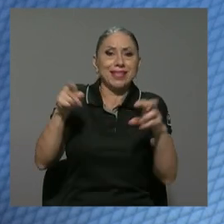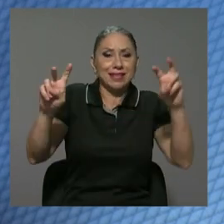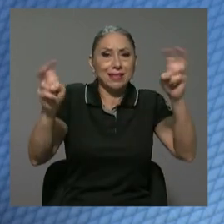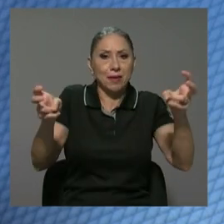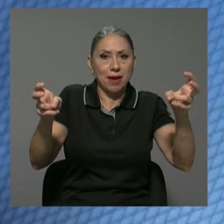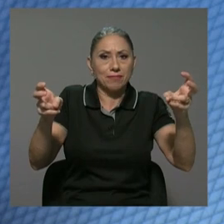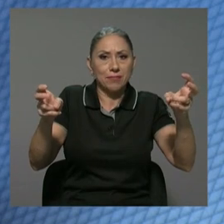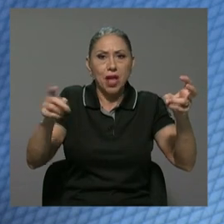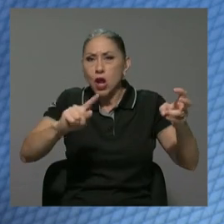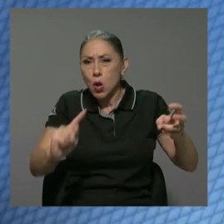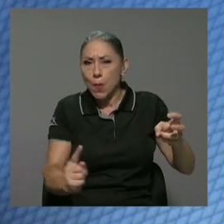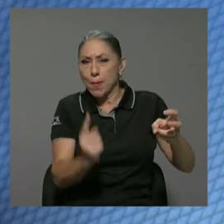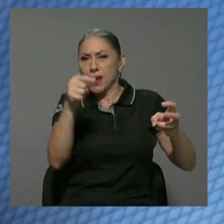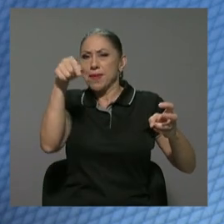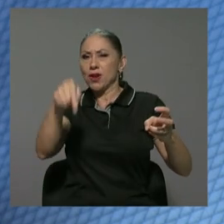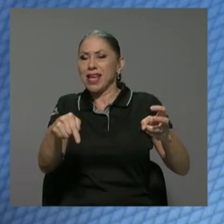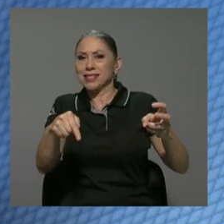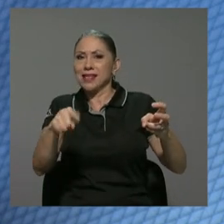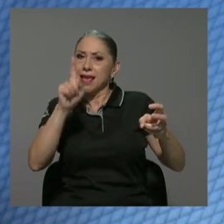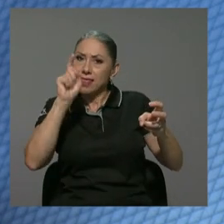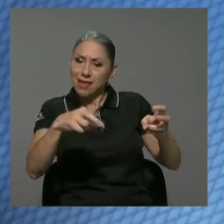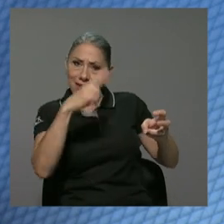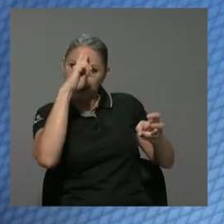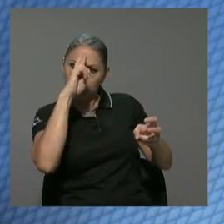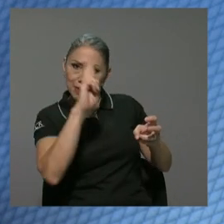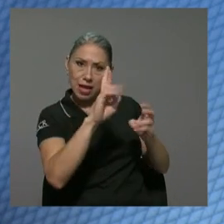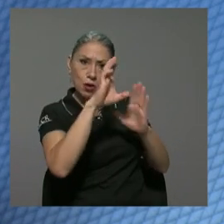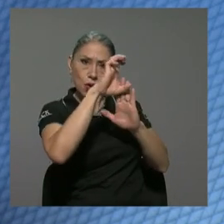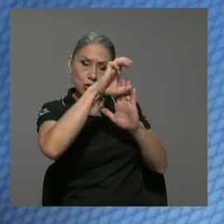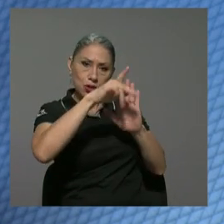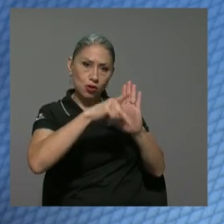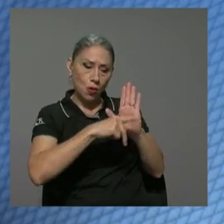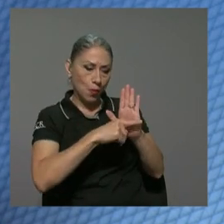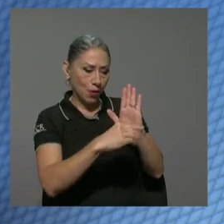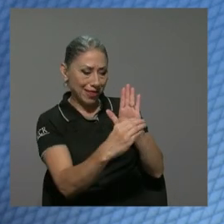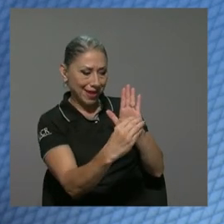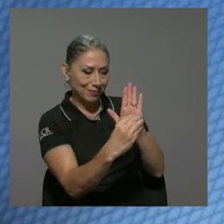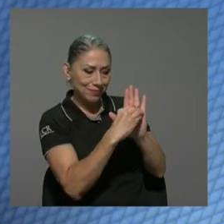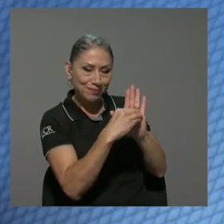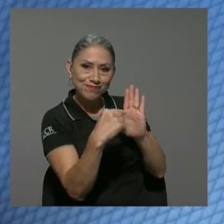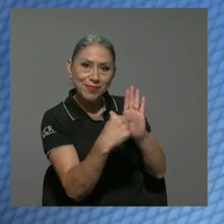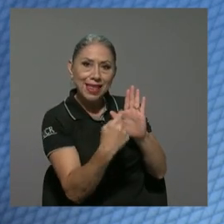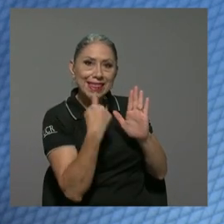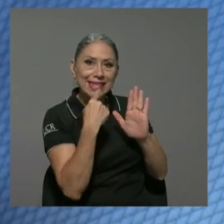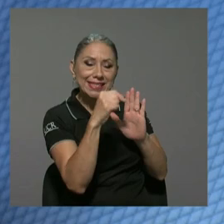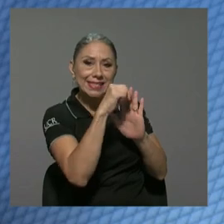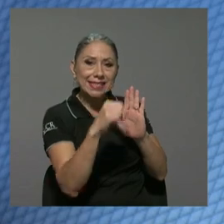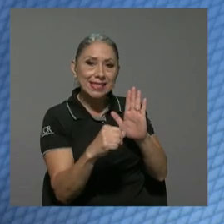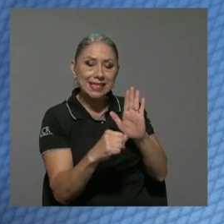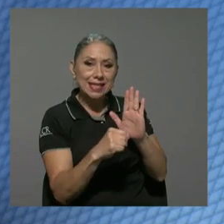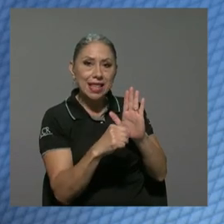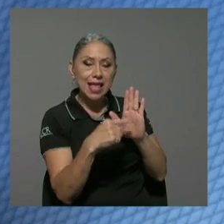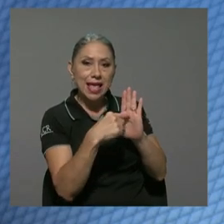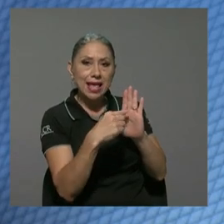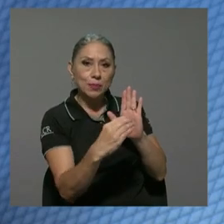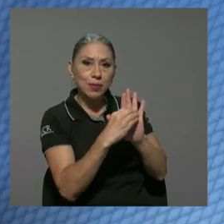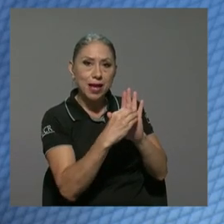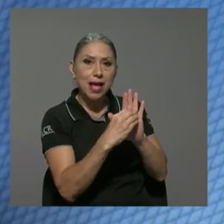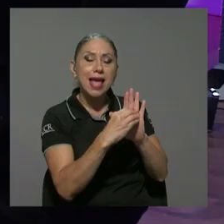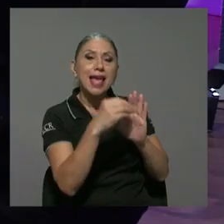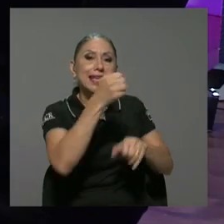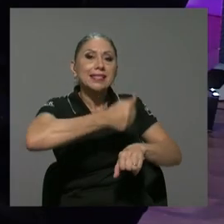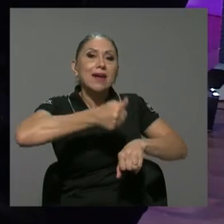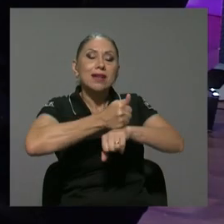que tenemos que hacer es respetar la constitución política. Y la constitución establece un 8% dedicado